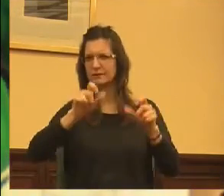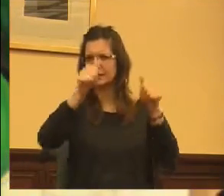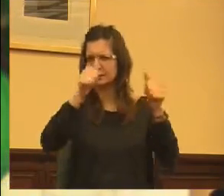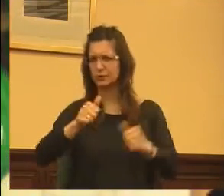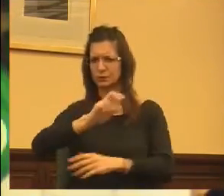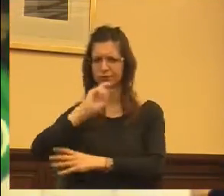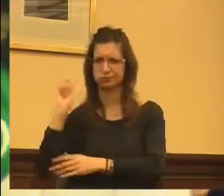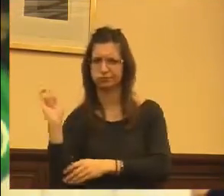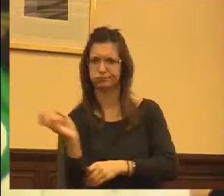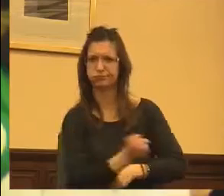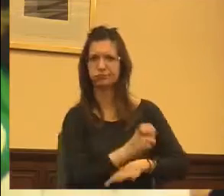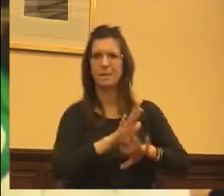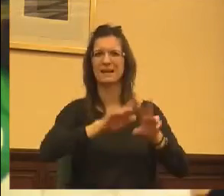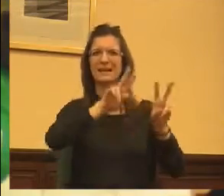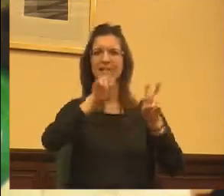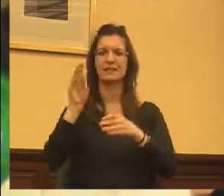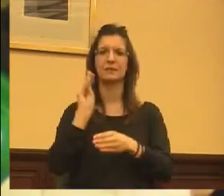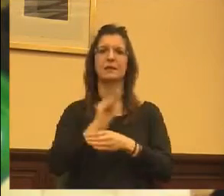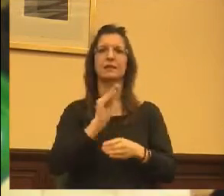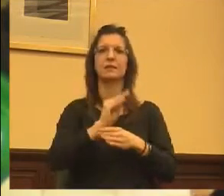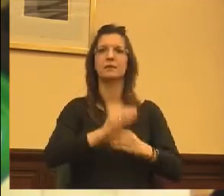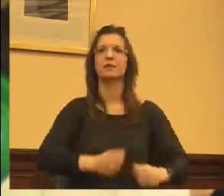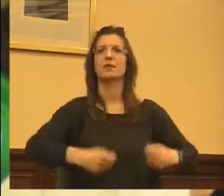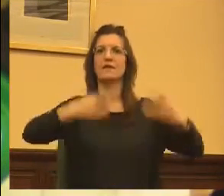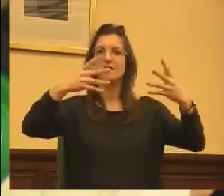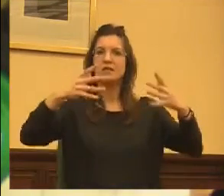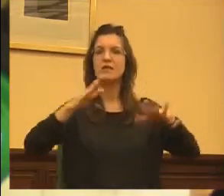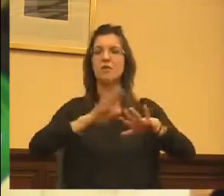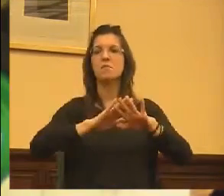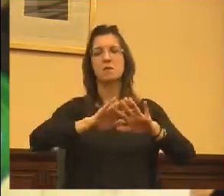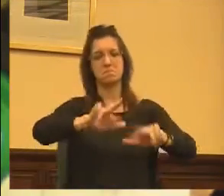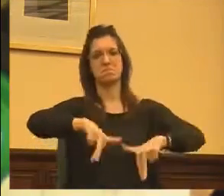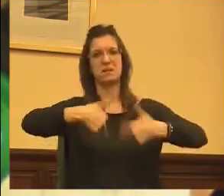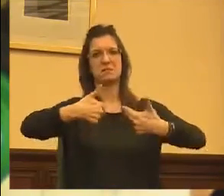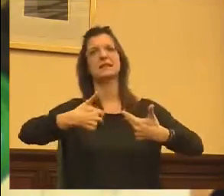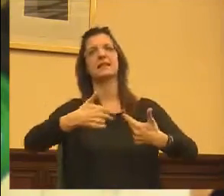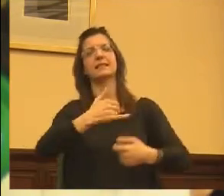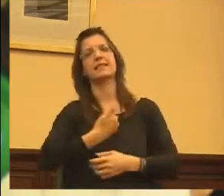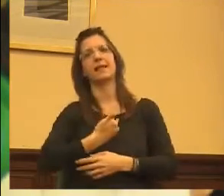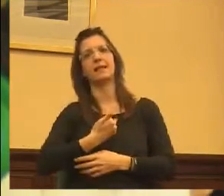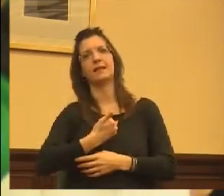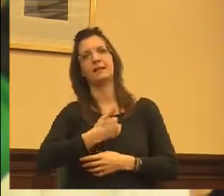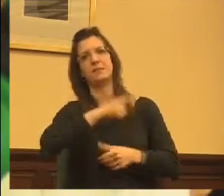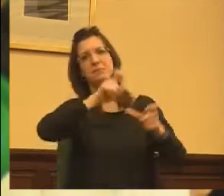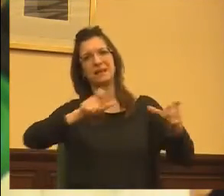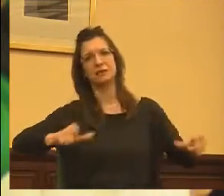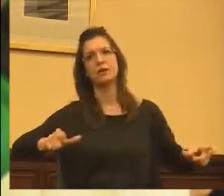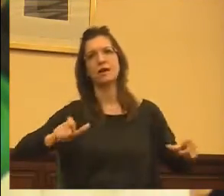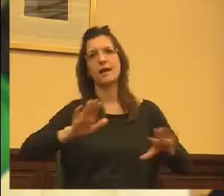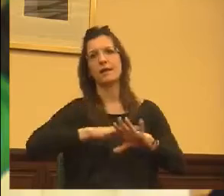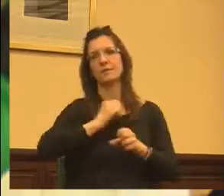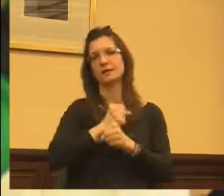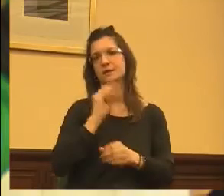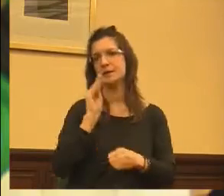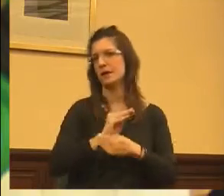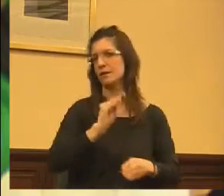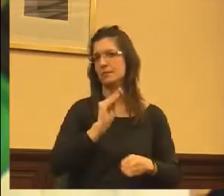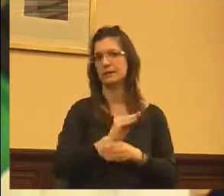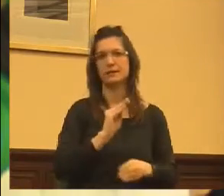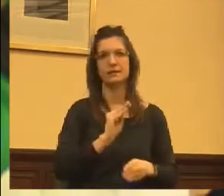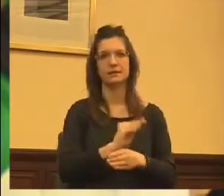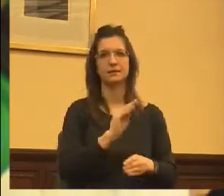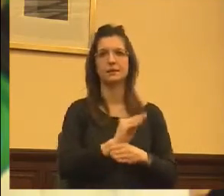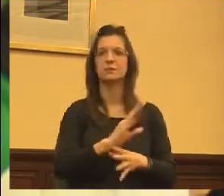muy polivalentes de mantenimiento de edificios. Hay una serie de nuevas titulaciones que nos permitirían tener personal para lo que son los trabajos de mantenimiento que